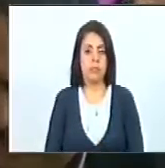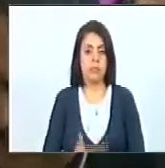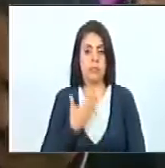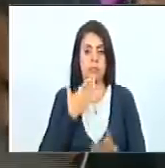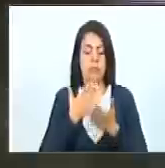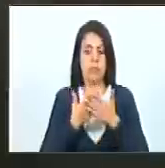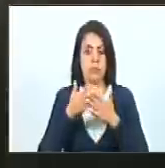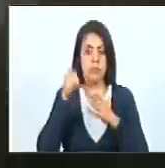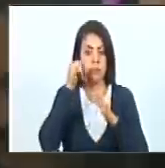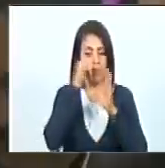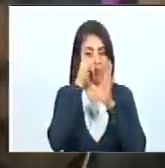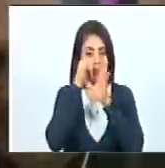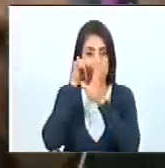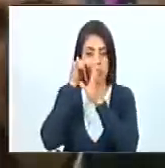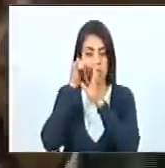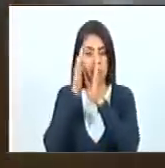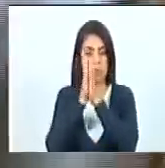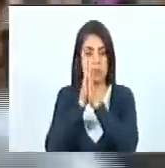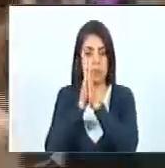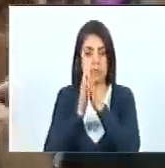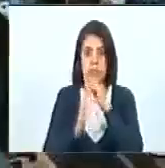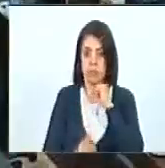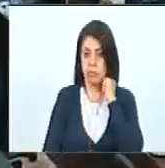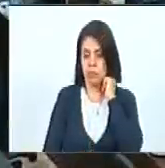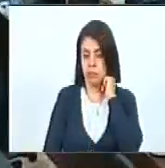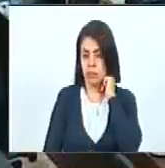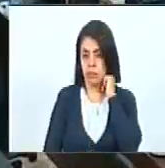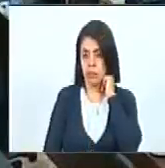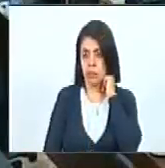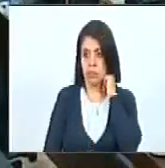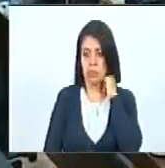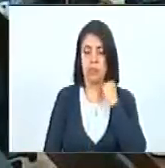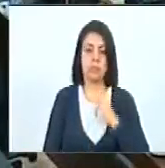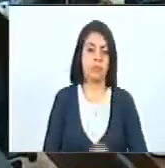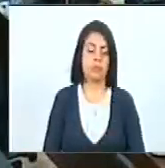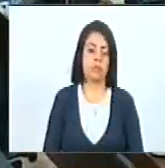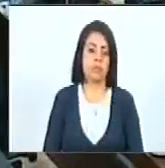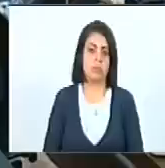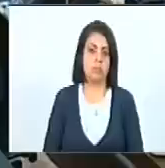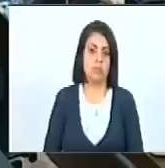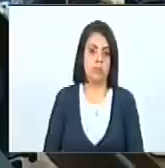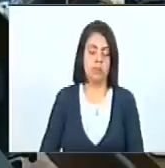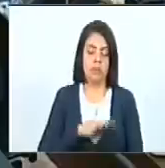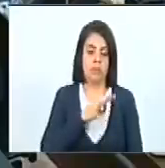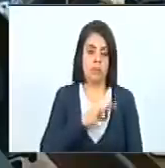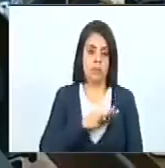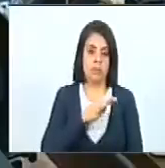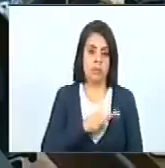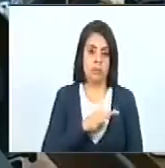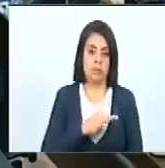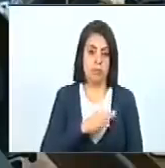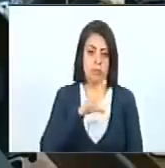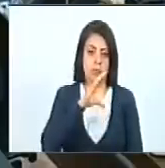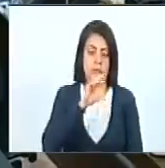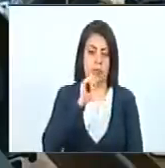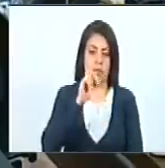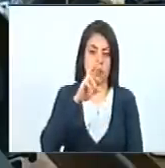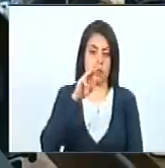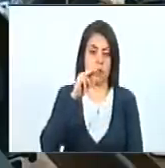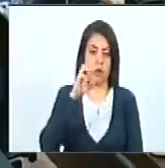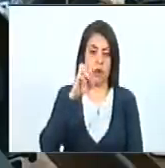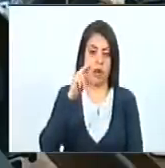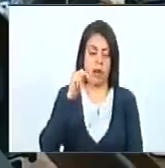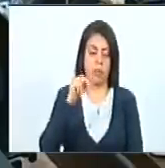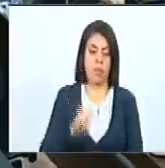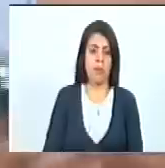a la cámara si pudiera enfocar. Tenemos aquí a la señora Carmen Esther Daza